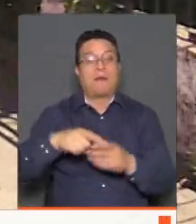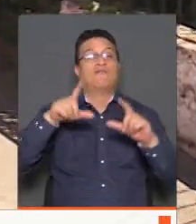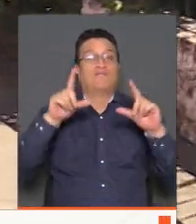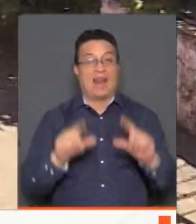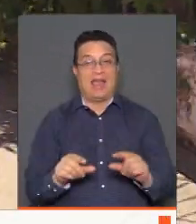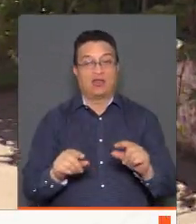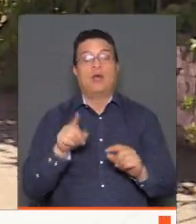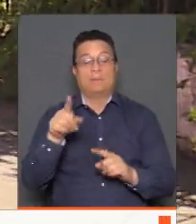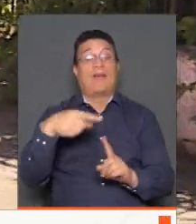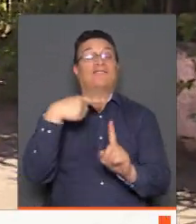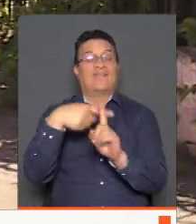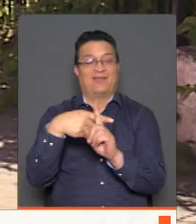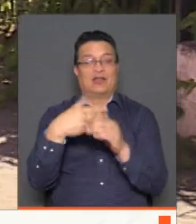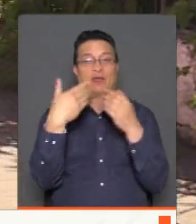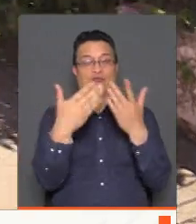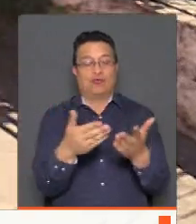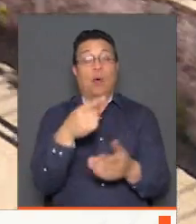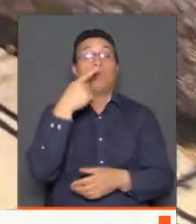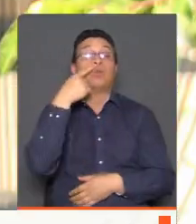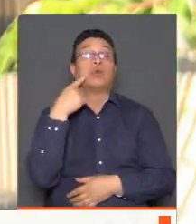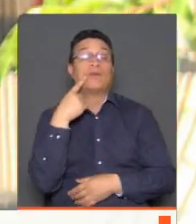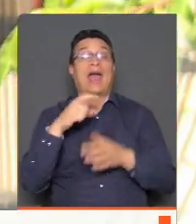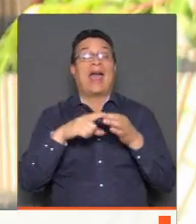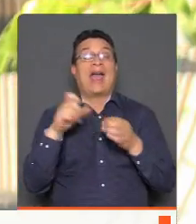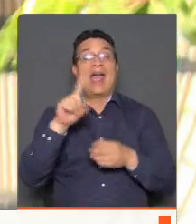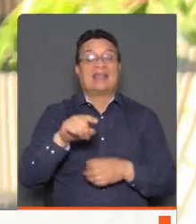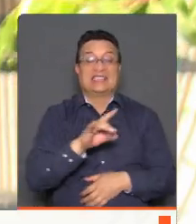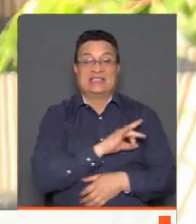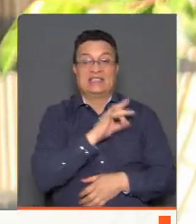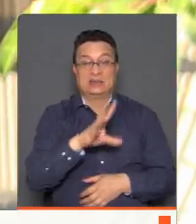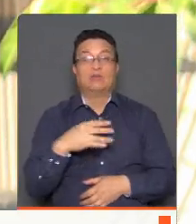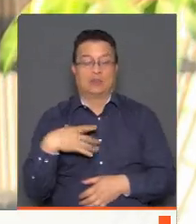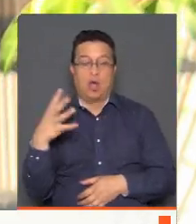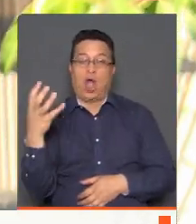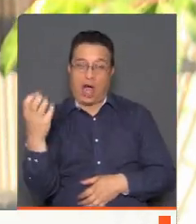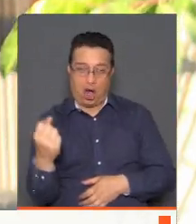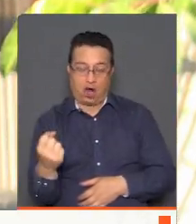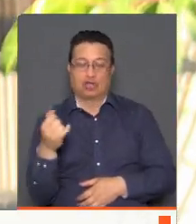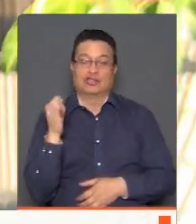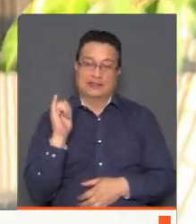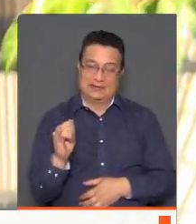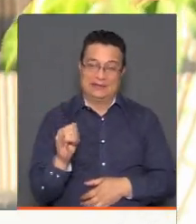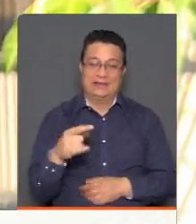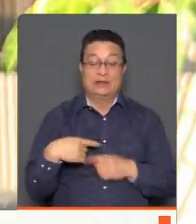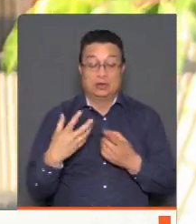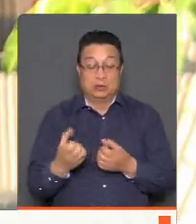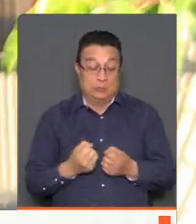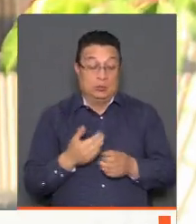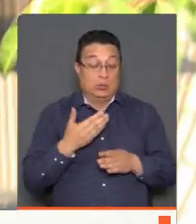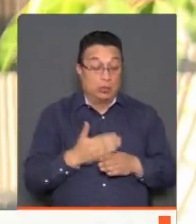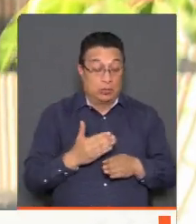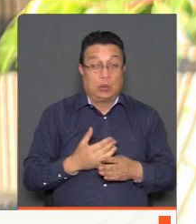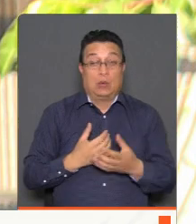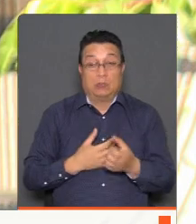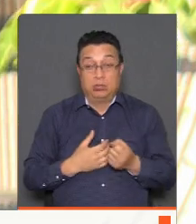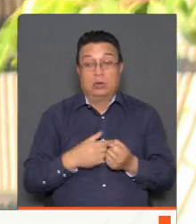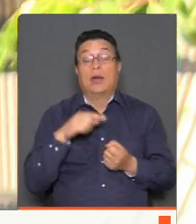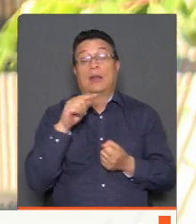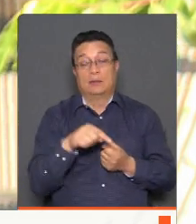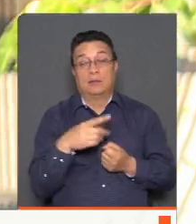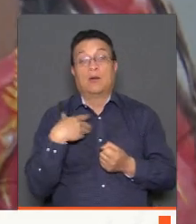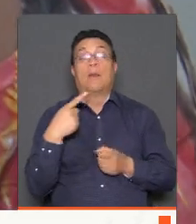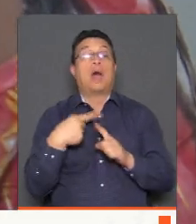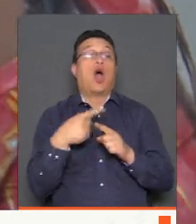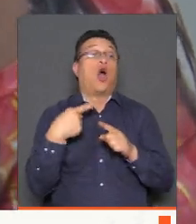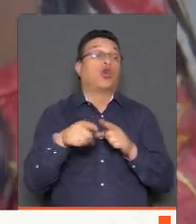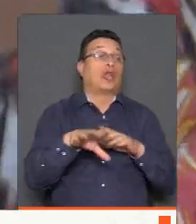una de las beneficiarias del plan piloto Gas de Chile. Igual economiza unos pesos y los otros pesos que uno le sobra les queda sirve para otras